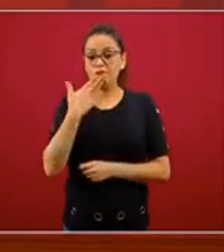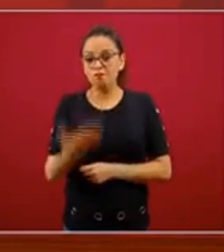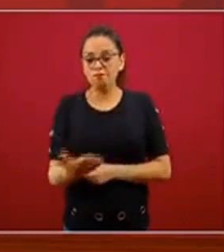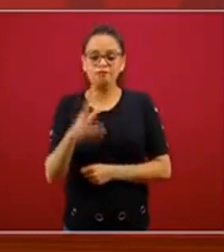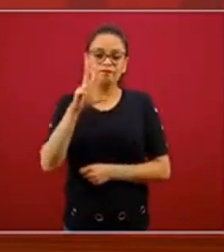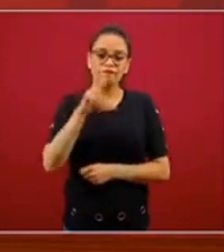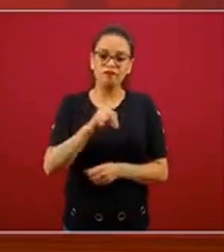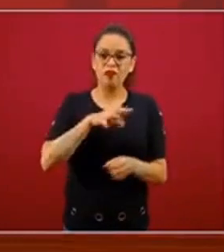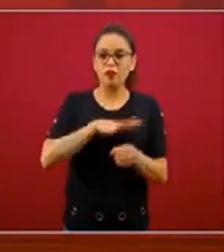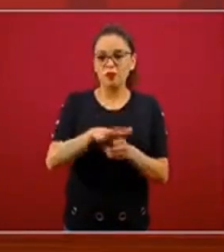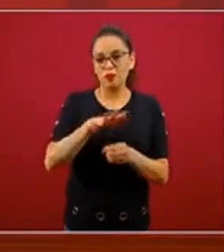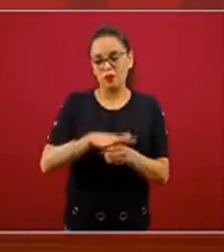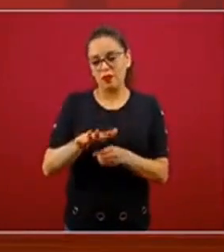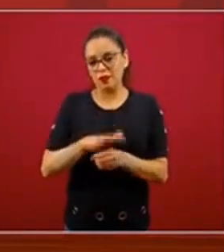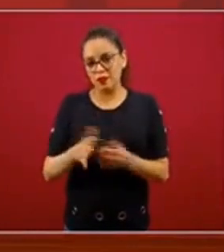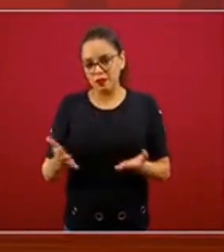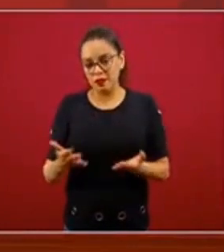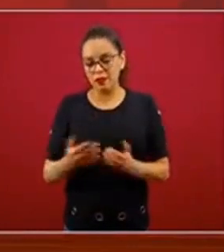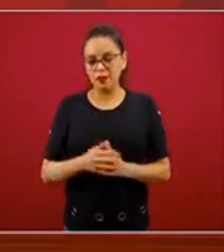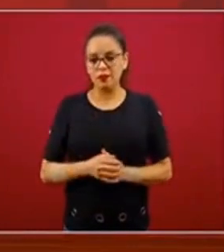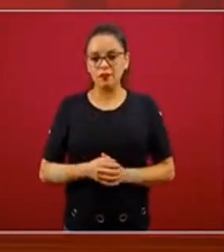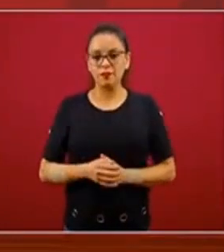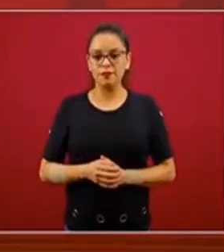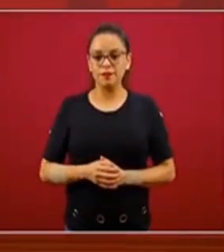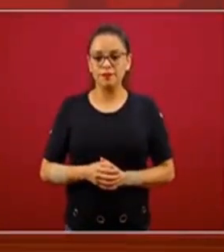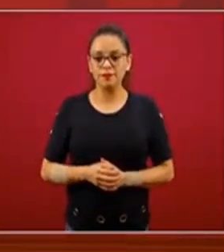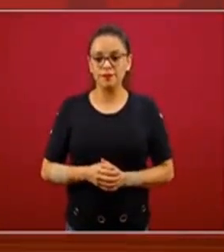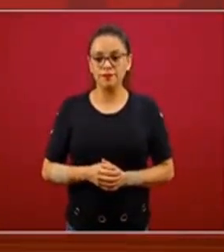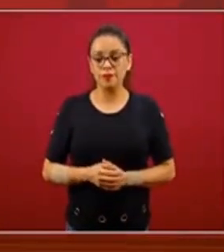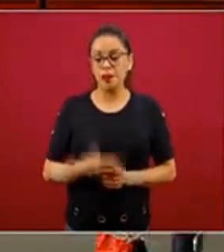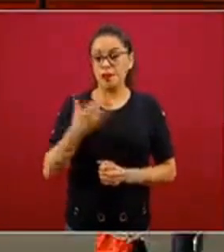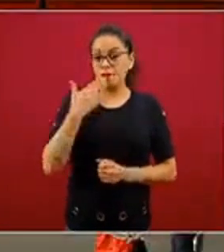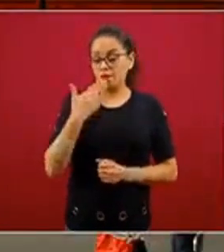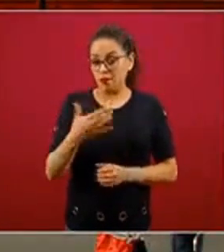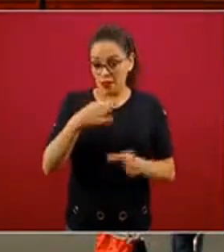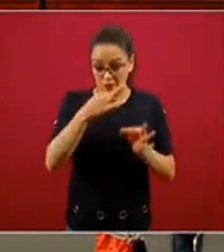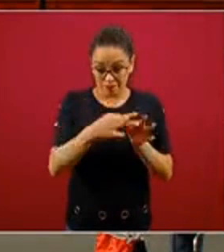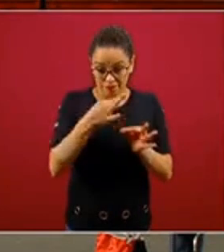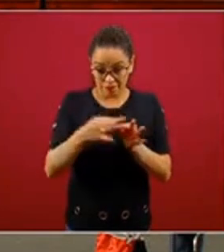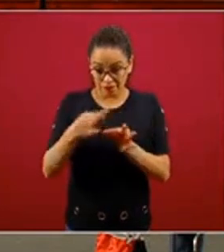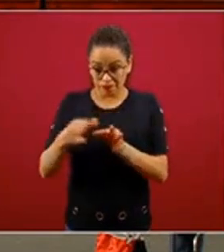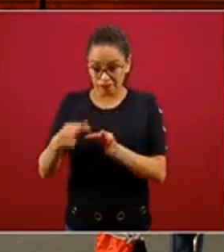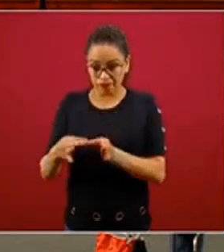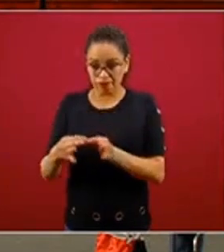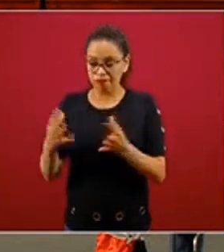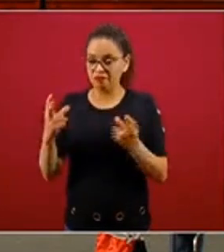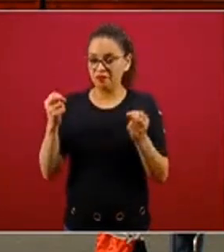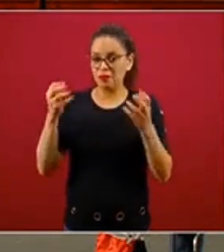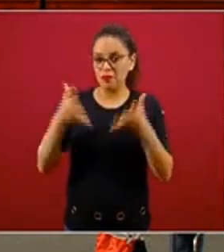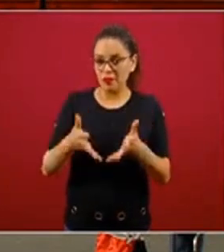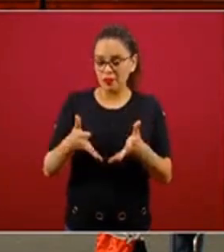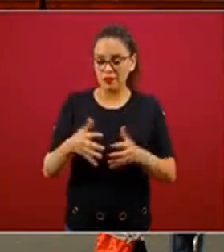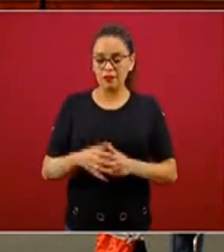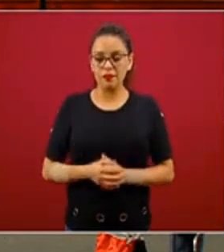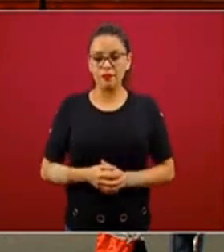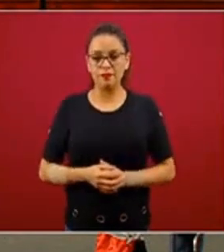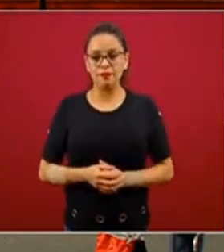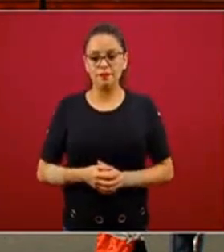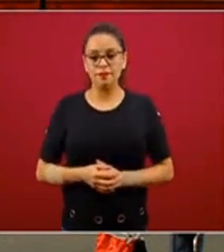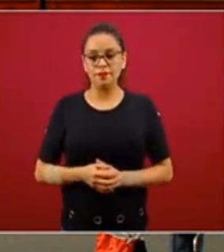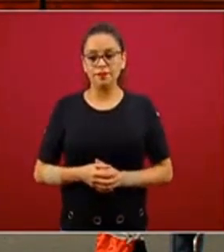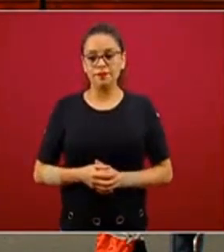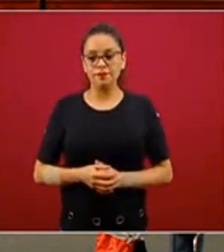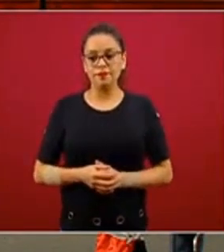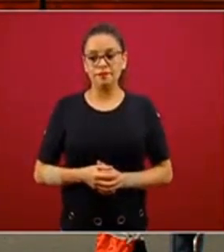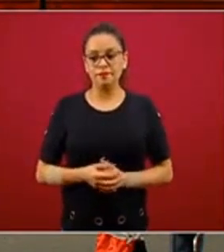respuesta, aunque esté bien el seguimiento. Por eso, uno de los aprendizajes que tenemos